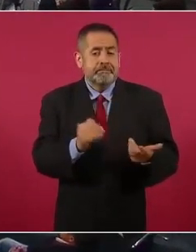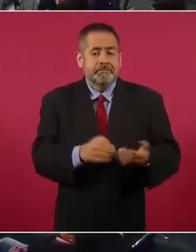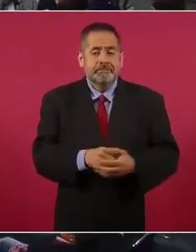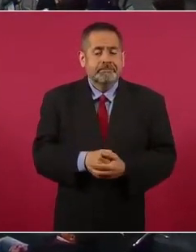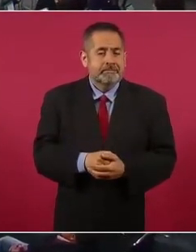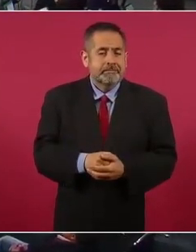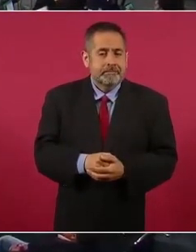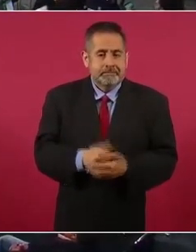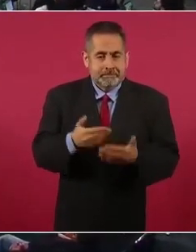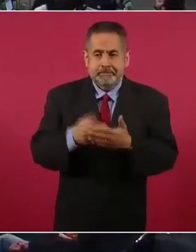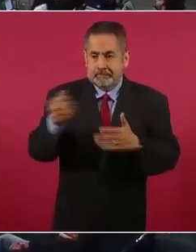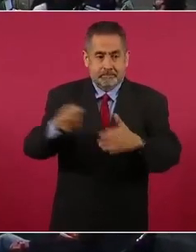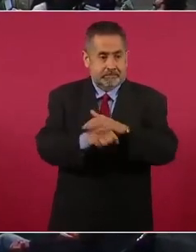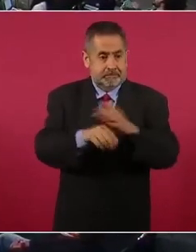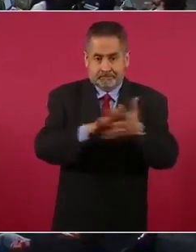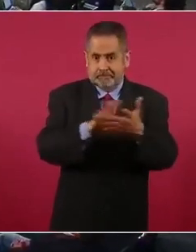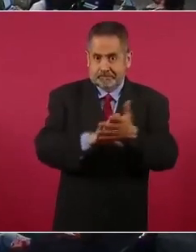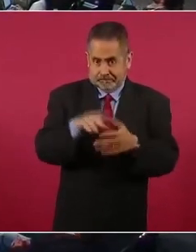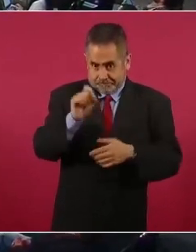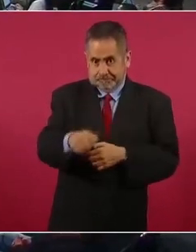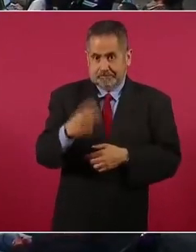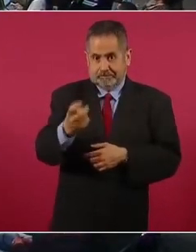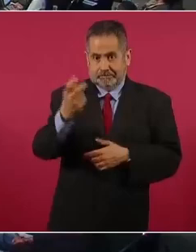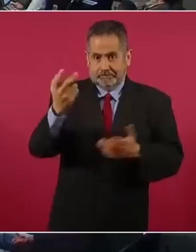que por eso está preso.